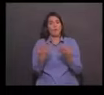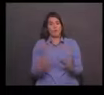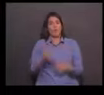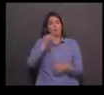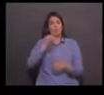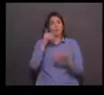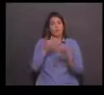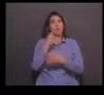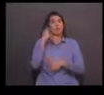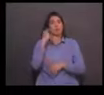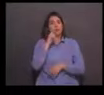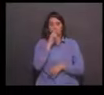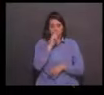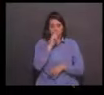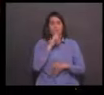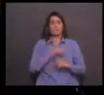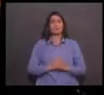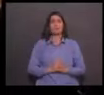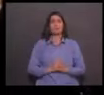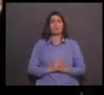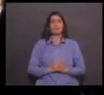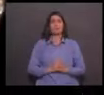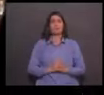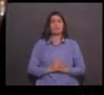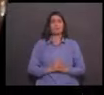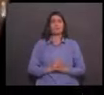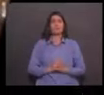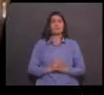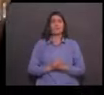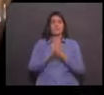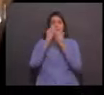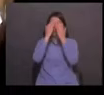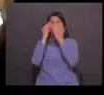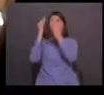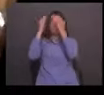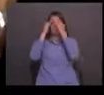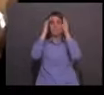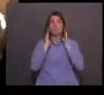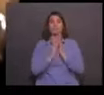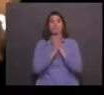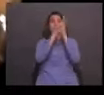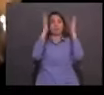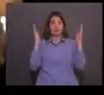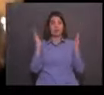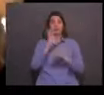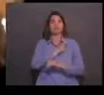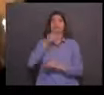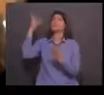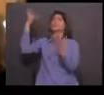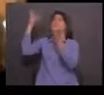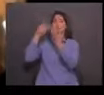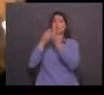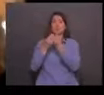en la hora de nuestra muerte. Amén. Dios te salve, María, llena eres de gracia. El Señor es